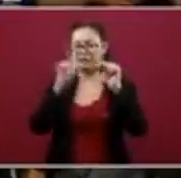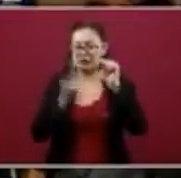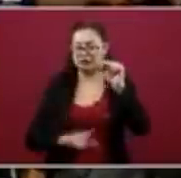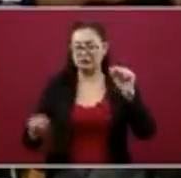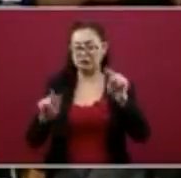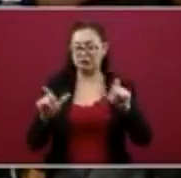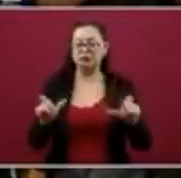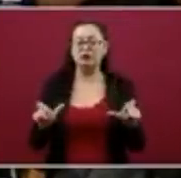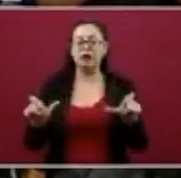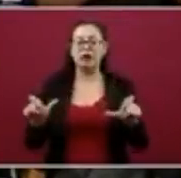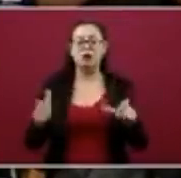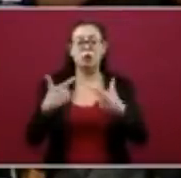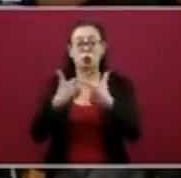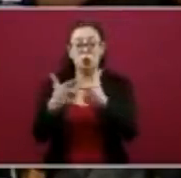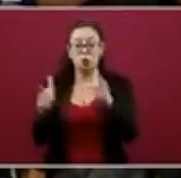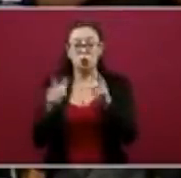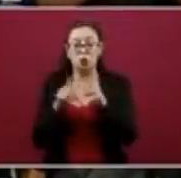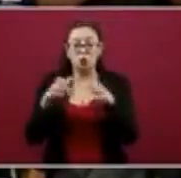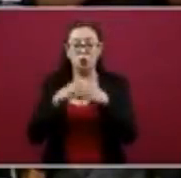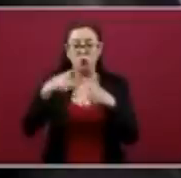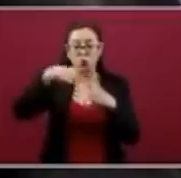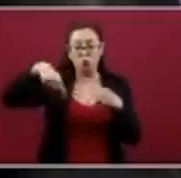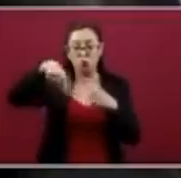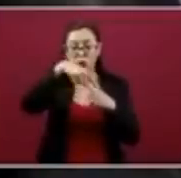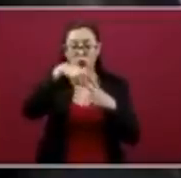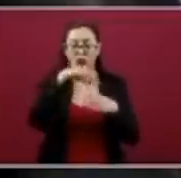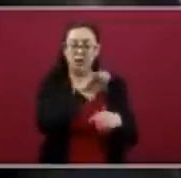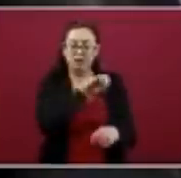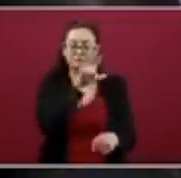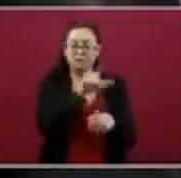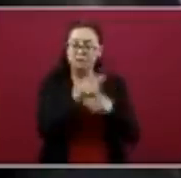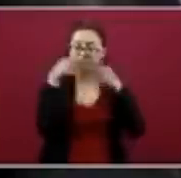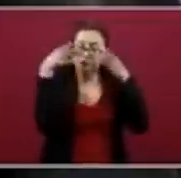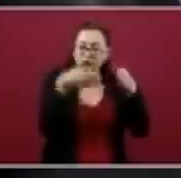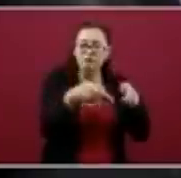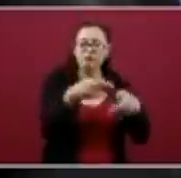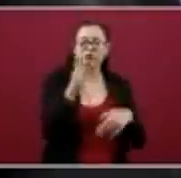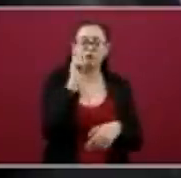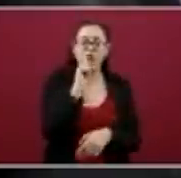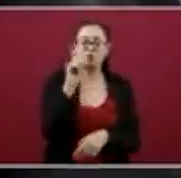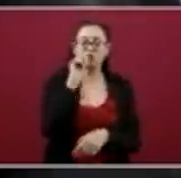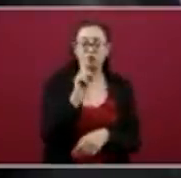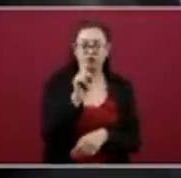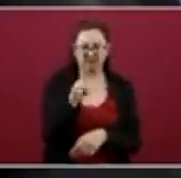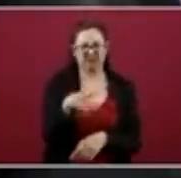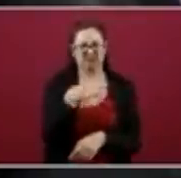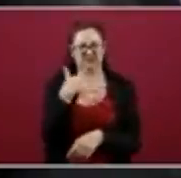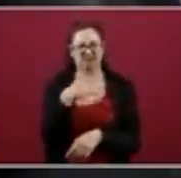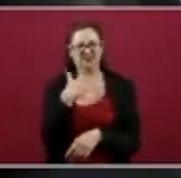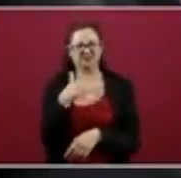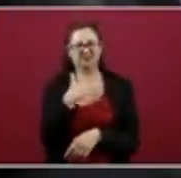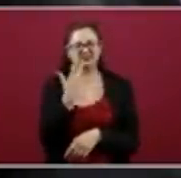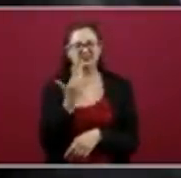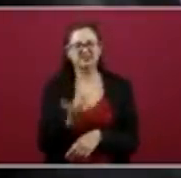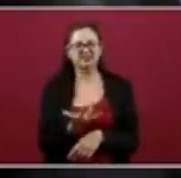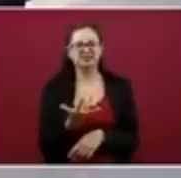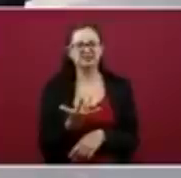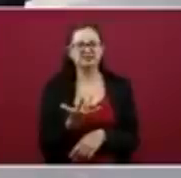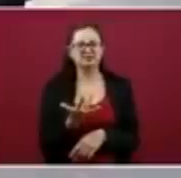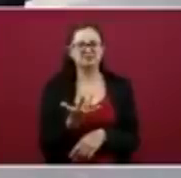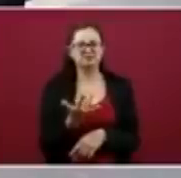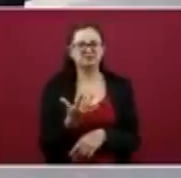especializado en, digamos, en este tipo de cuestiones con las mujeres? ¿Lo ha contemplado dada esta